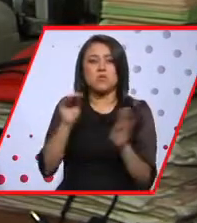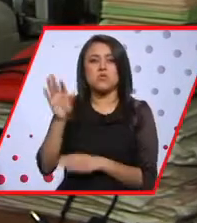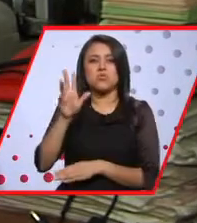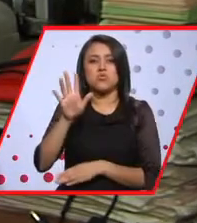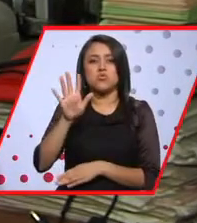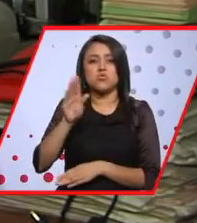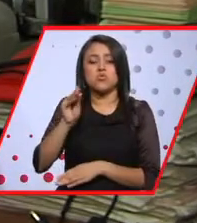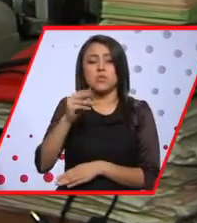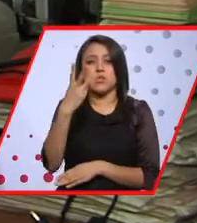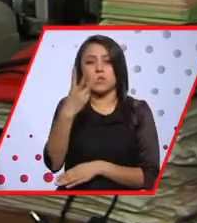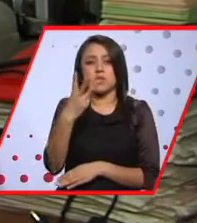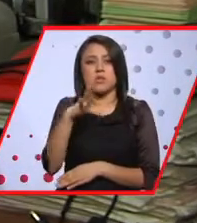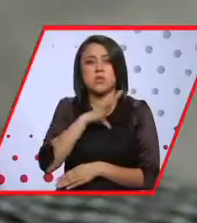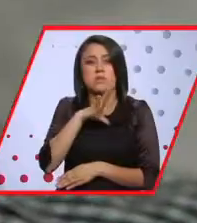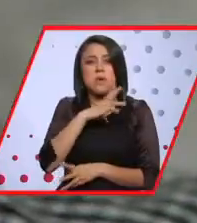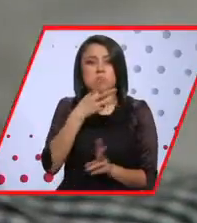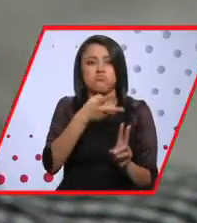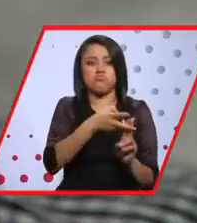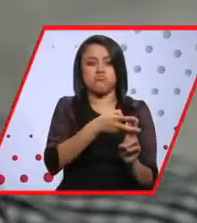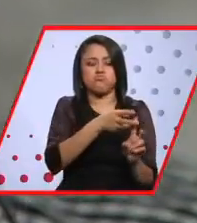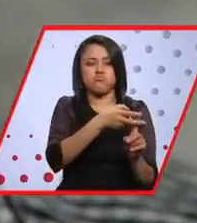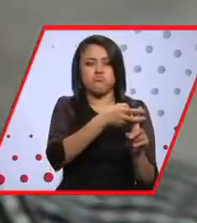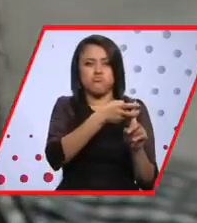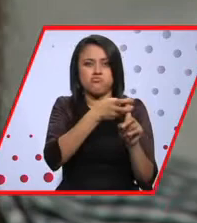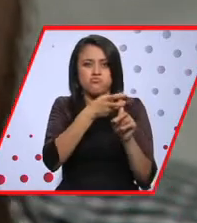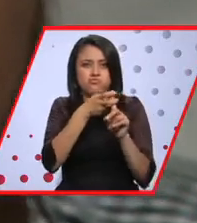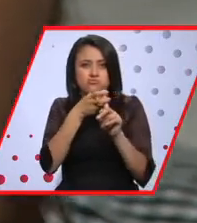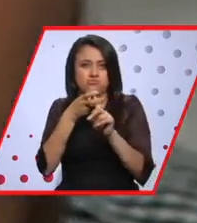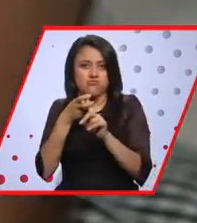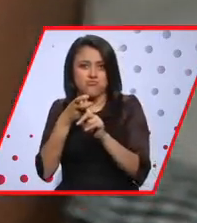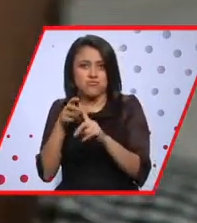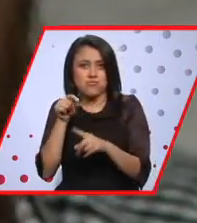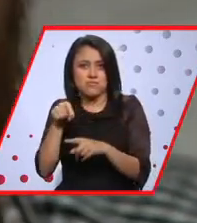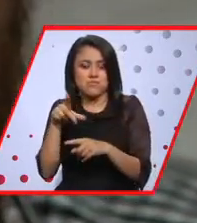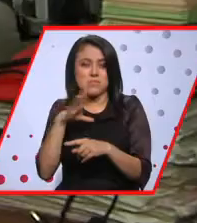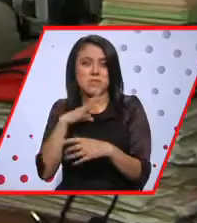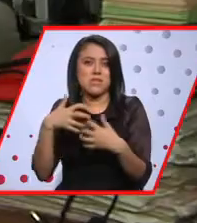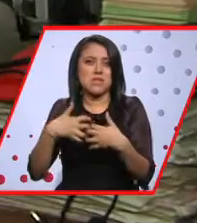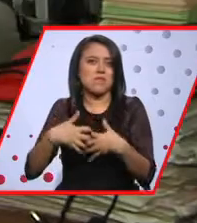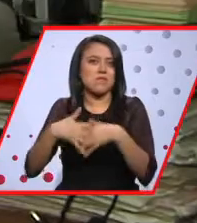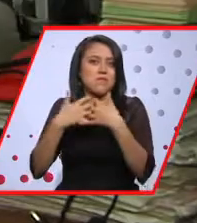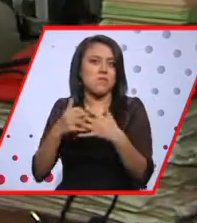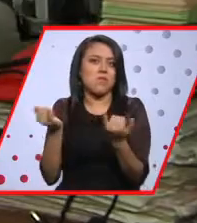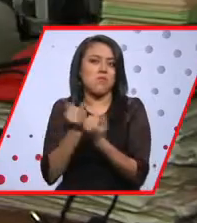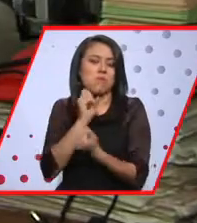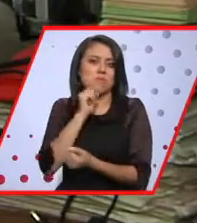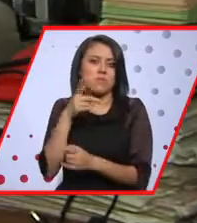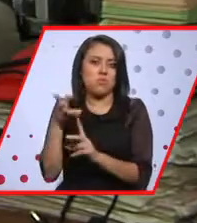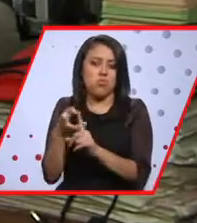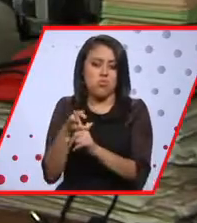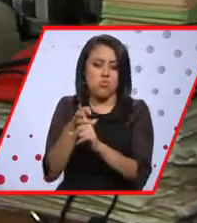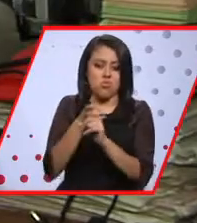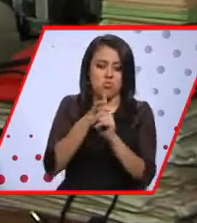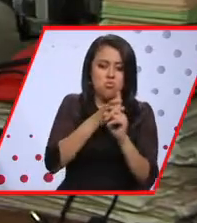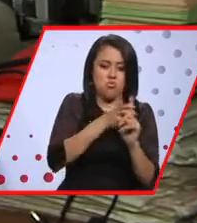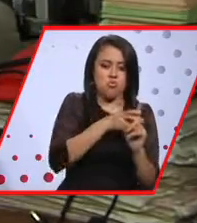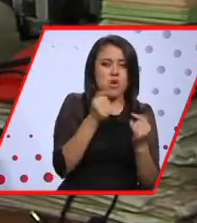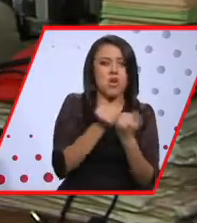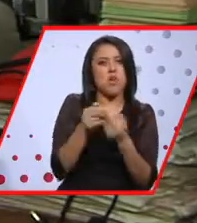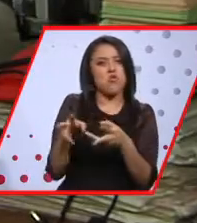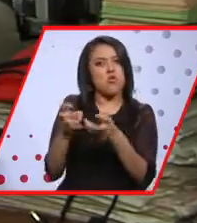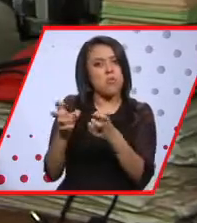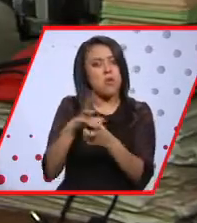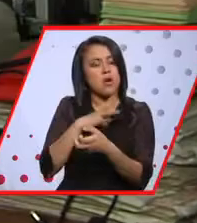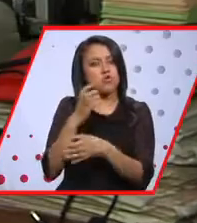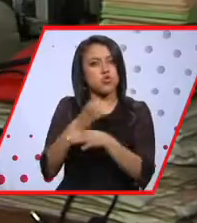sufre de un secuestro de la fábrica, sufre un saqueo. A raíz de este robo, secuestro y